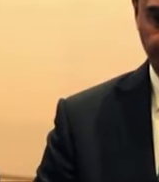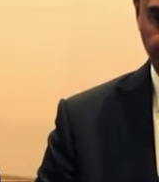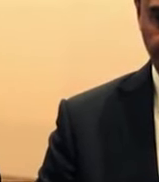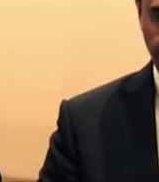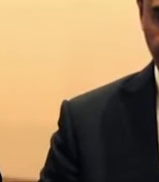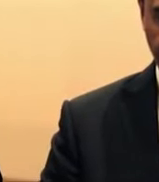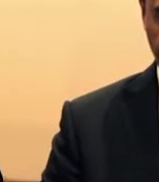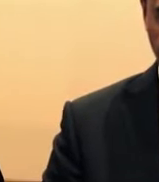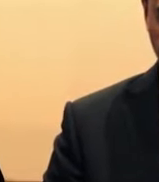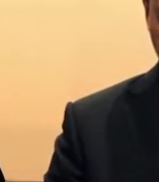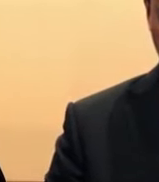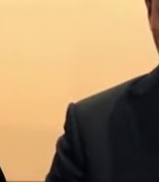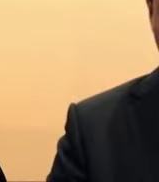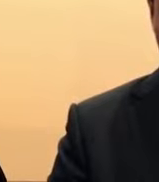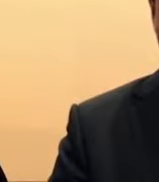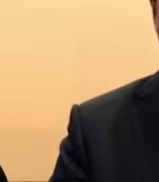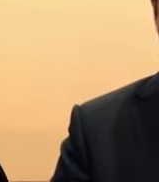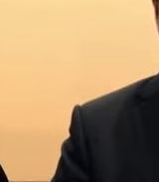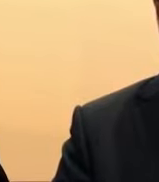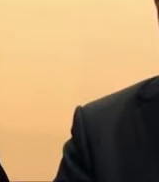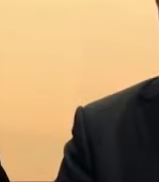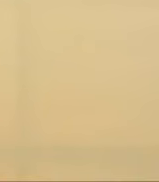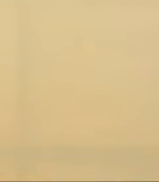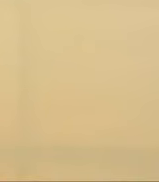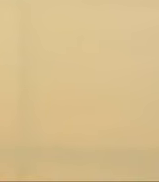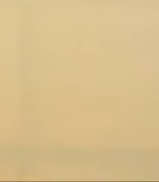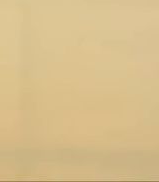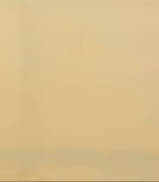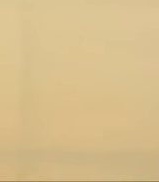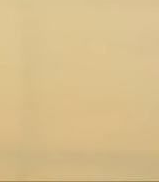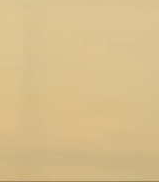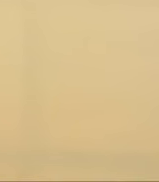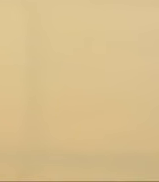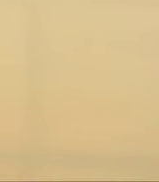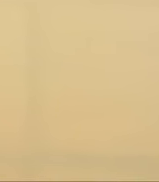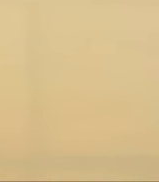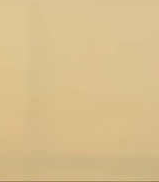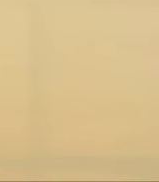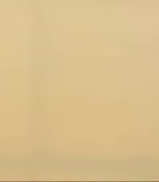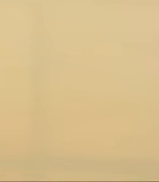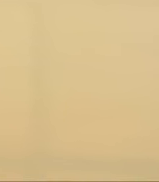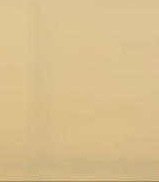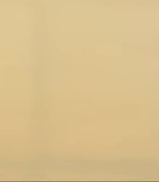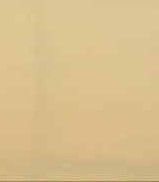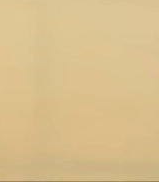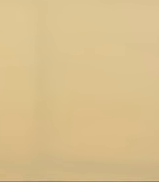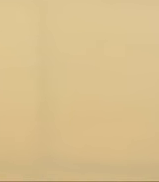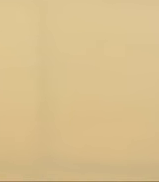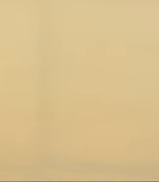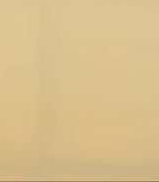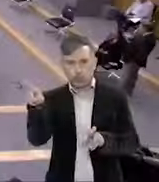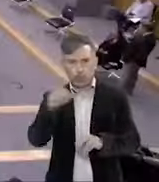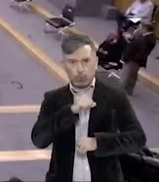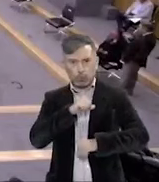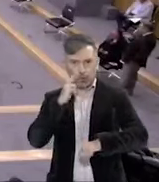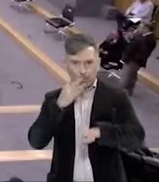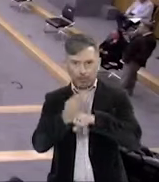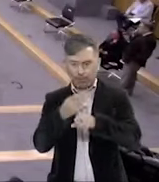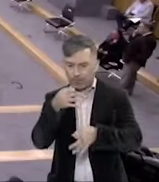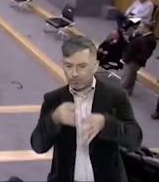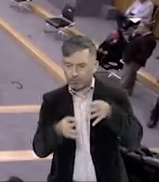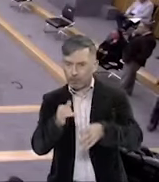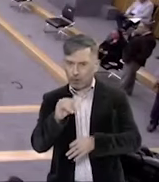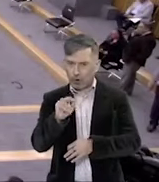a uno de los principales encargados de indagar la corrupción en el sexenio de César Duarte a lo largo